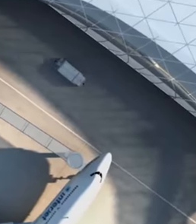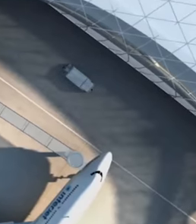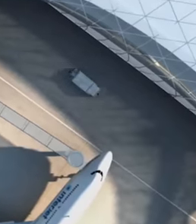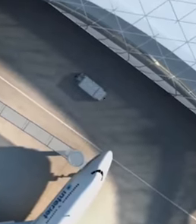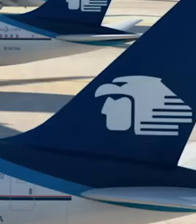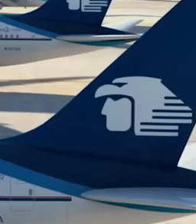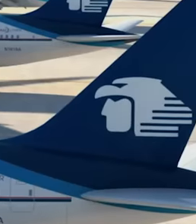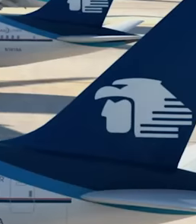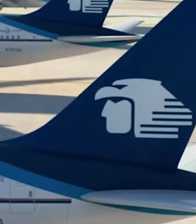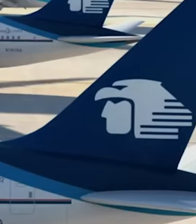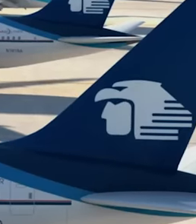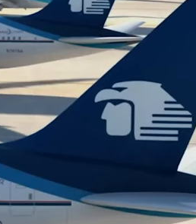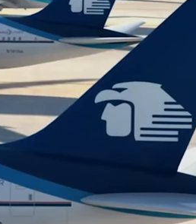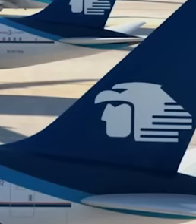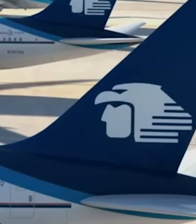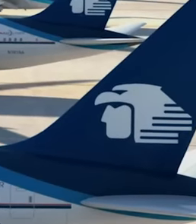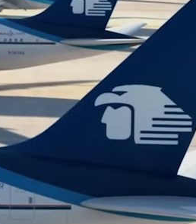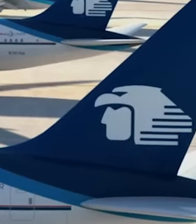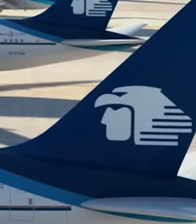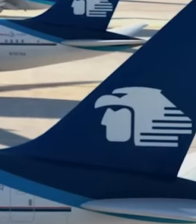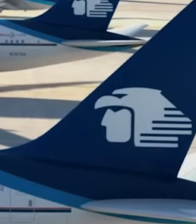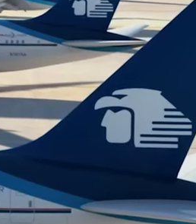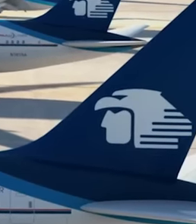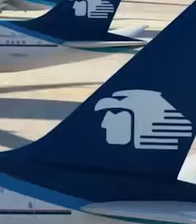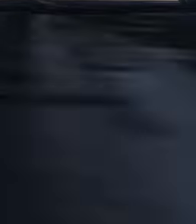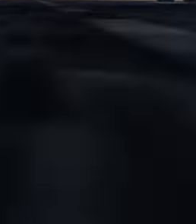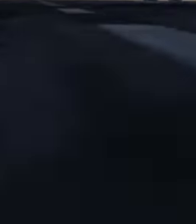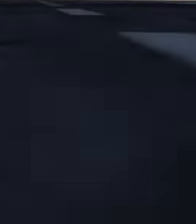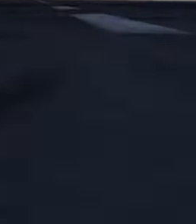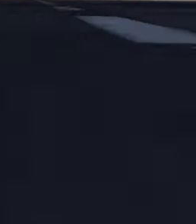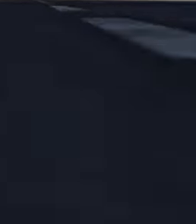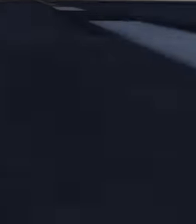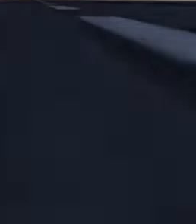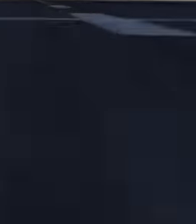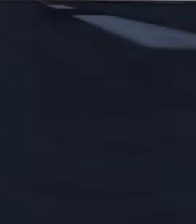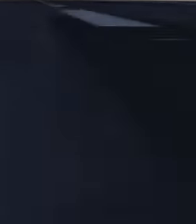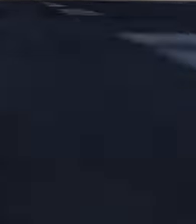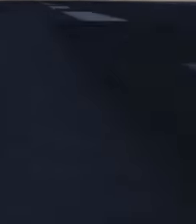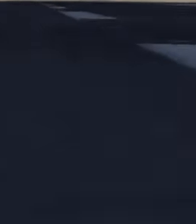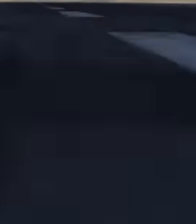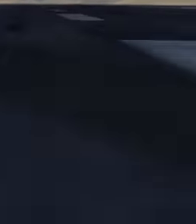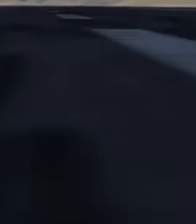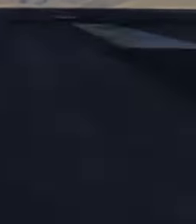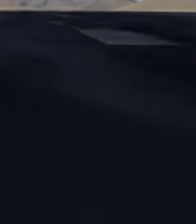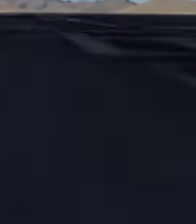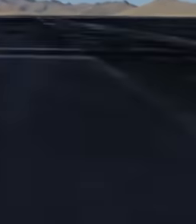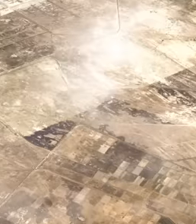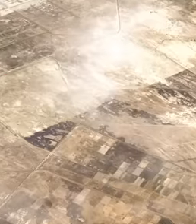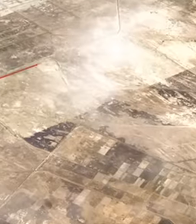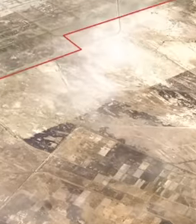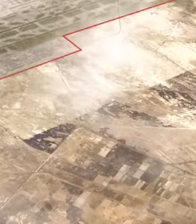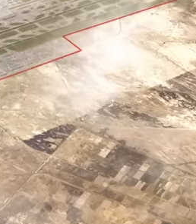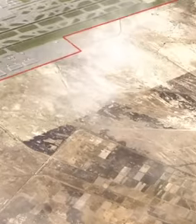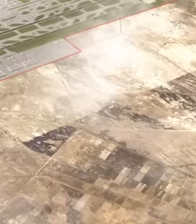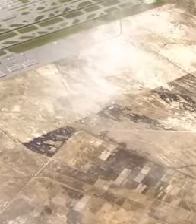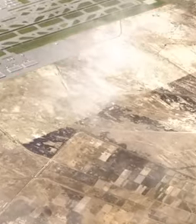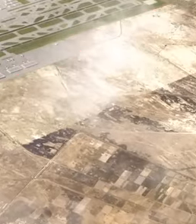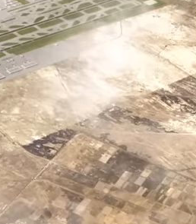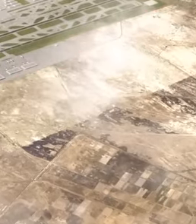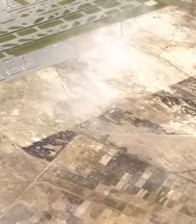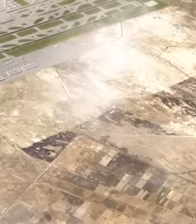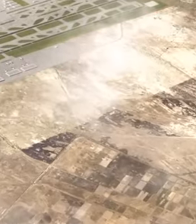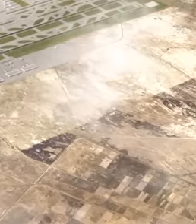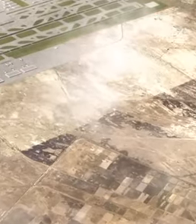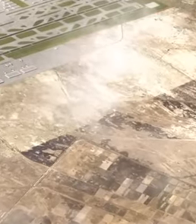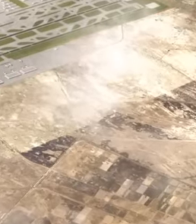en el territorio. Como vemos, el aeropuerto de Texcoco nunca debió de iniciarse, ya que